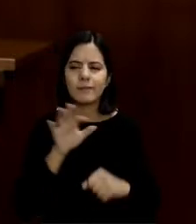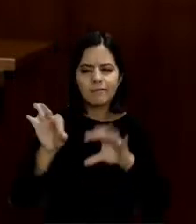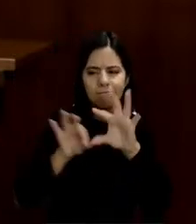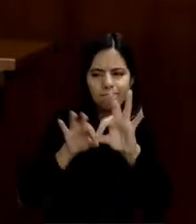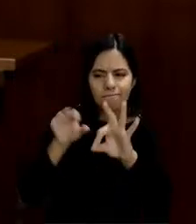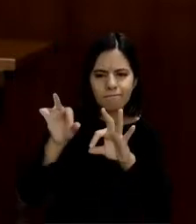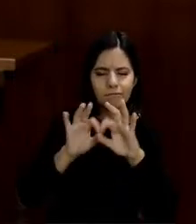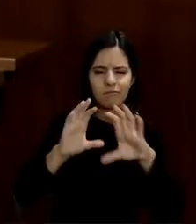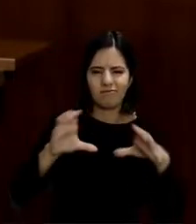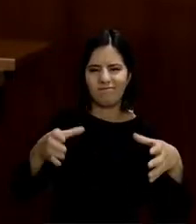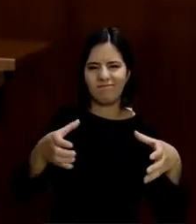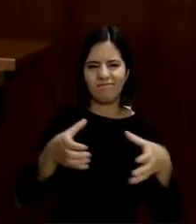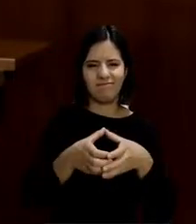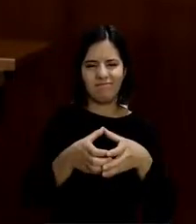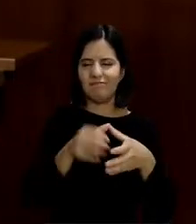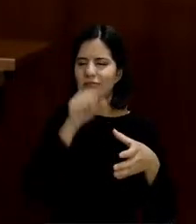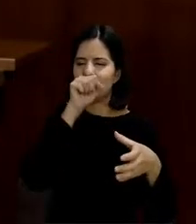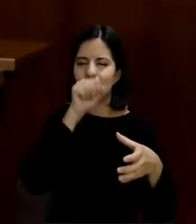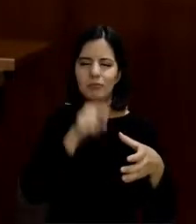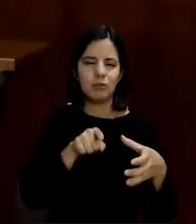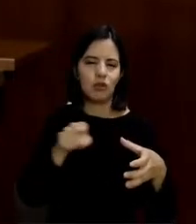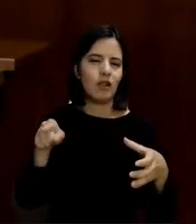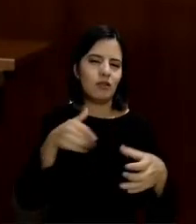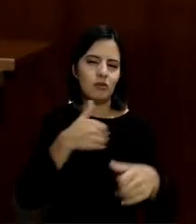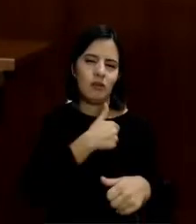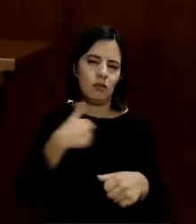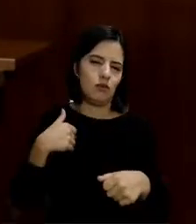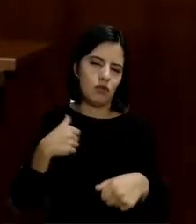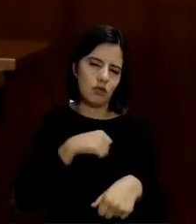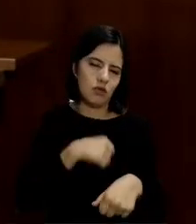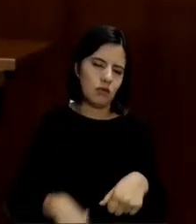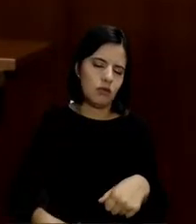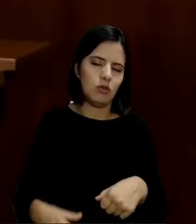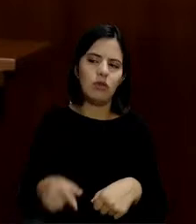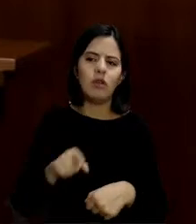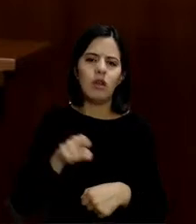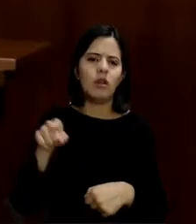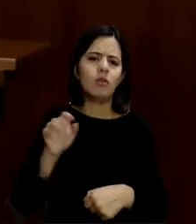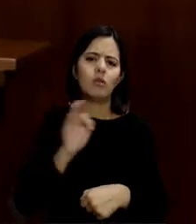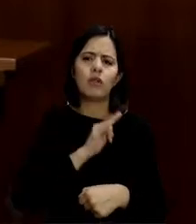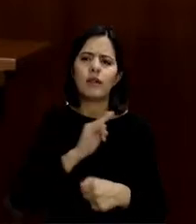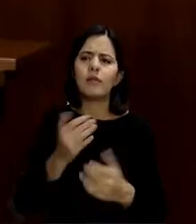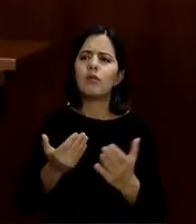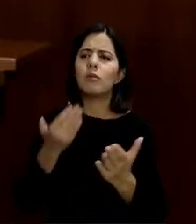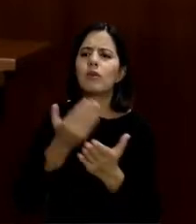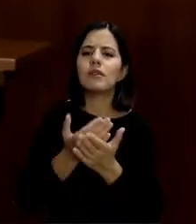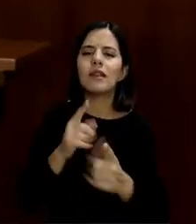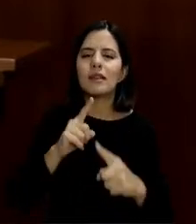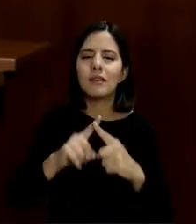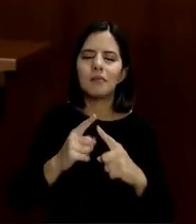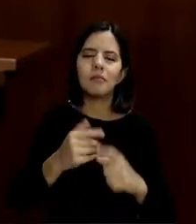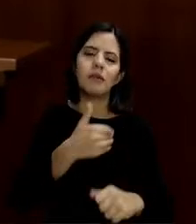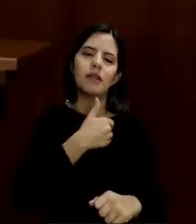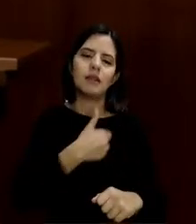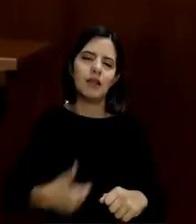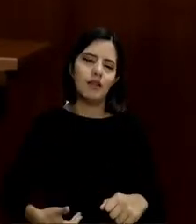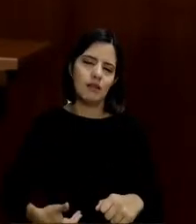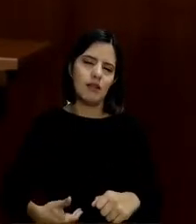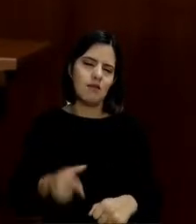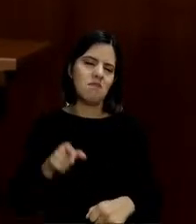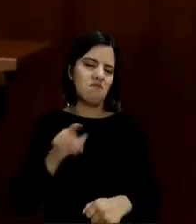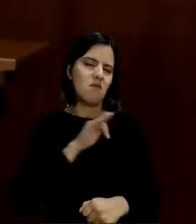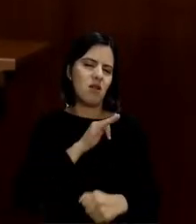los miembros del ayuntamiento, nombrándose las mismas a propuesta del presidente o de la presidenta